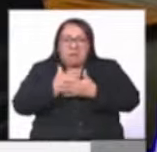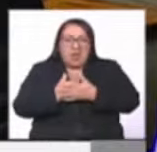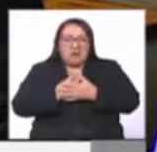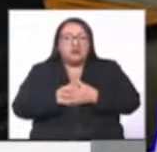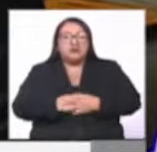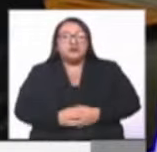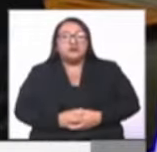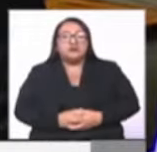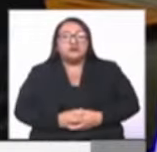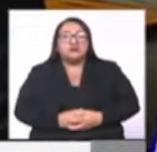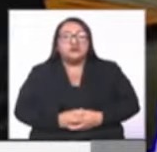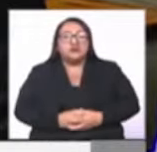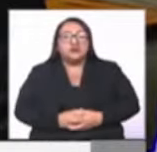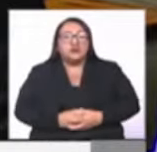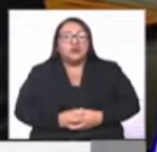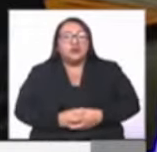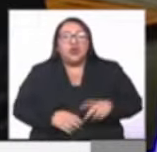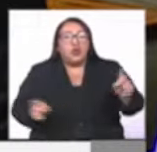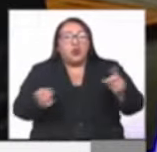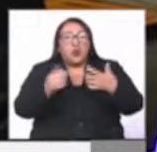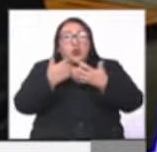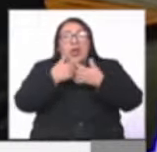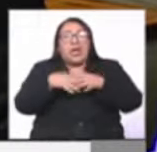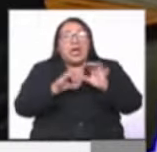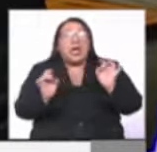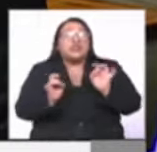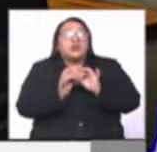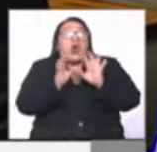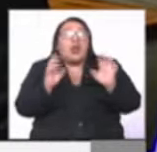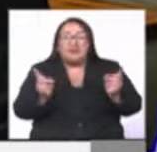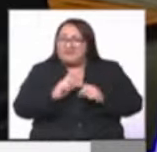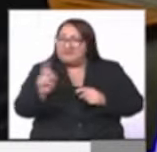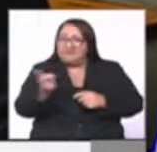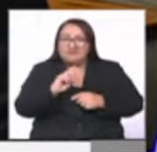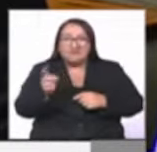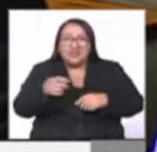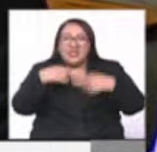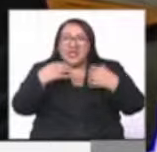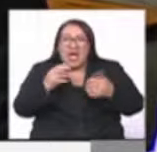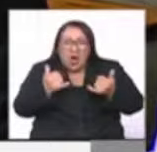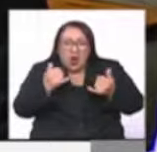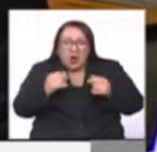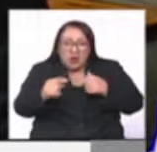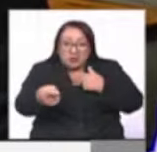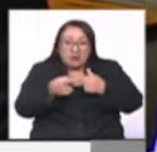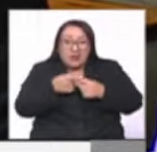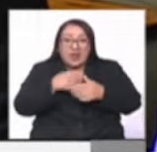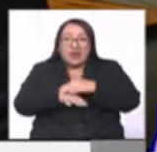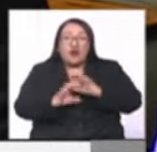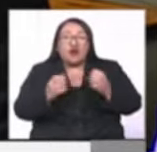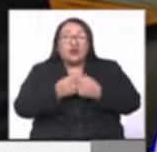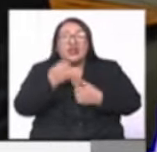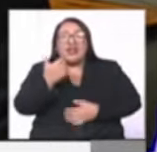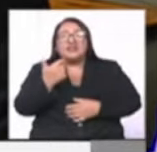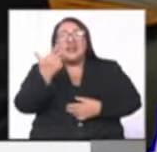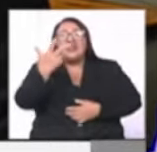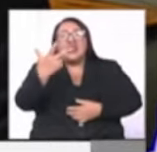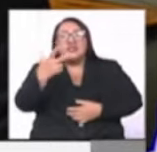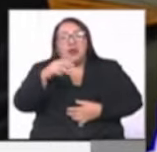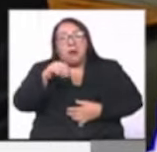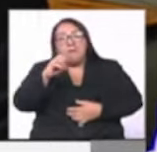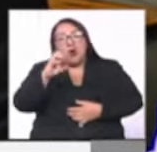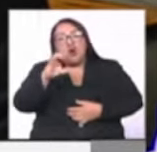ley no es producto del Azar tampoco señor presidente que se hayan presentado en este legislativo hasta tres mociones que han